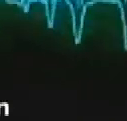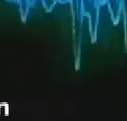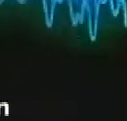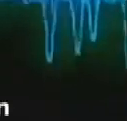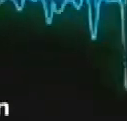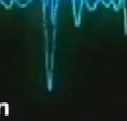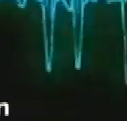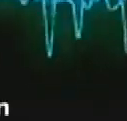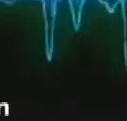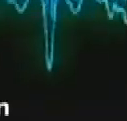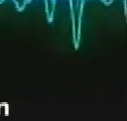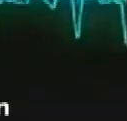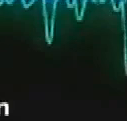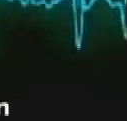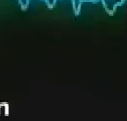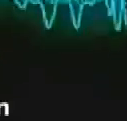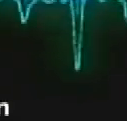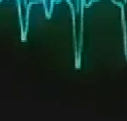María, comunícate.